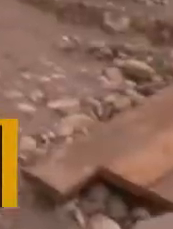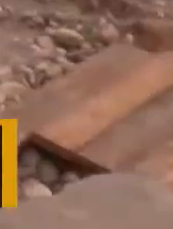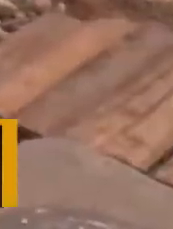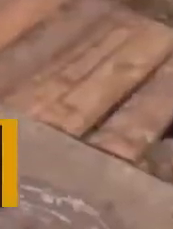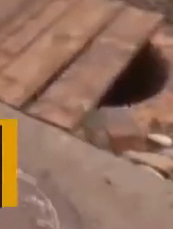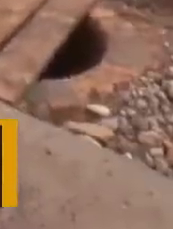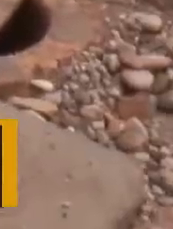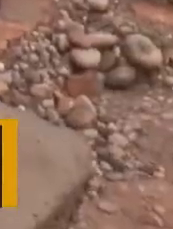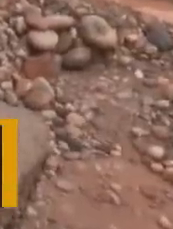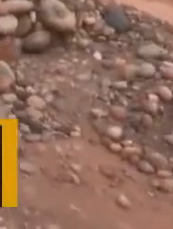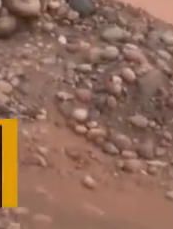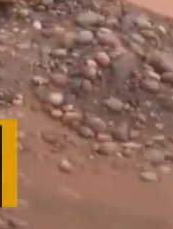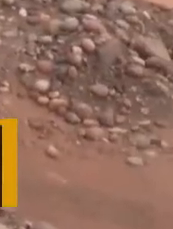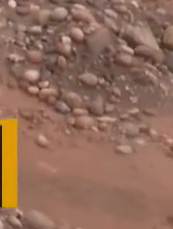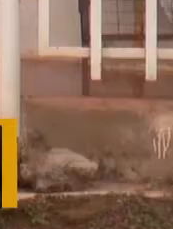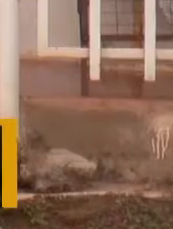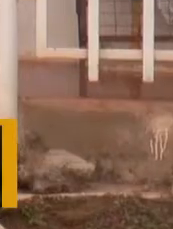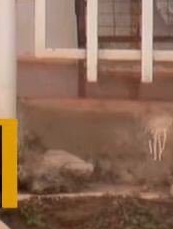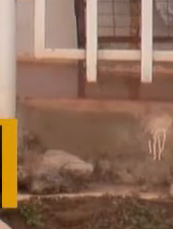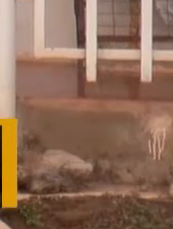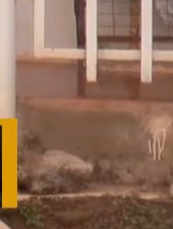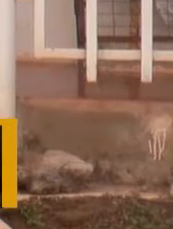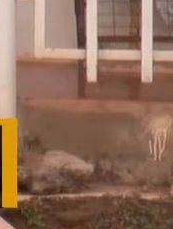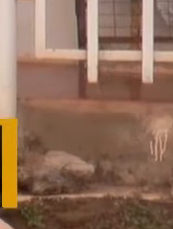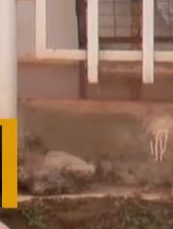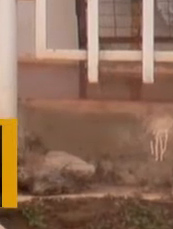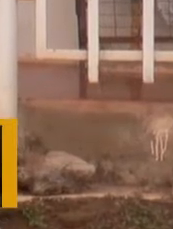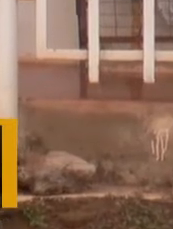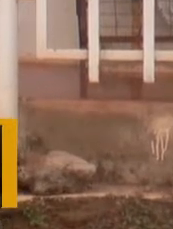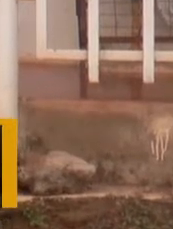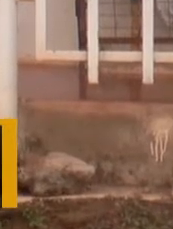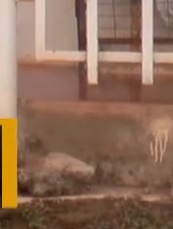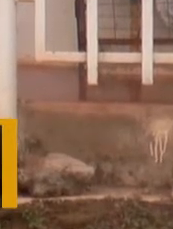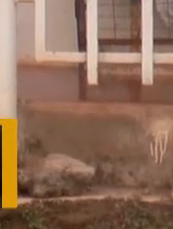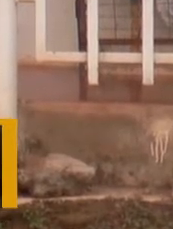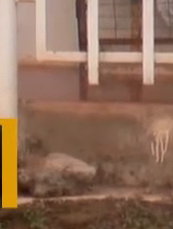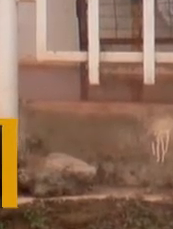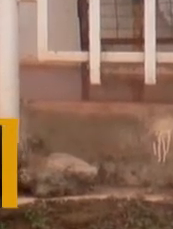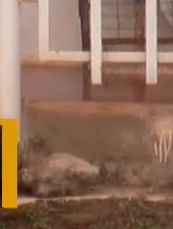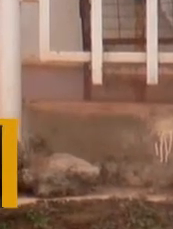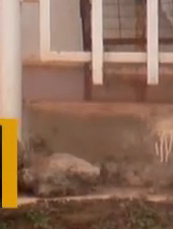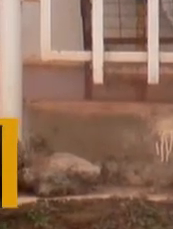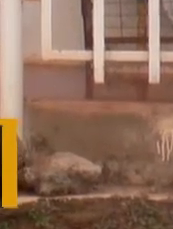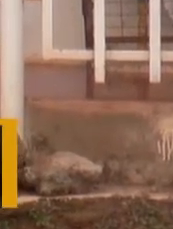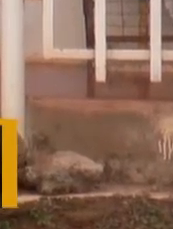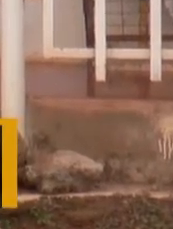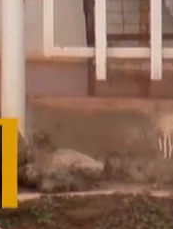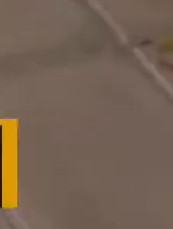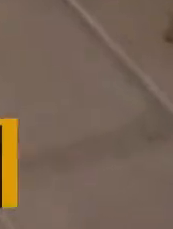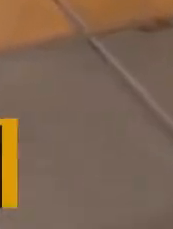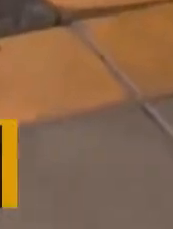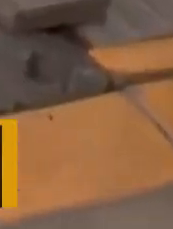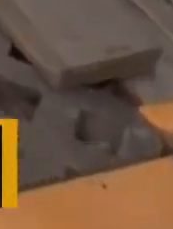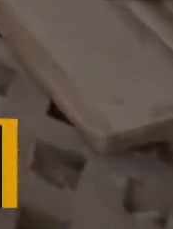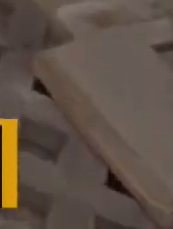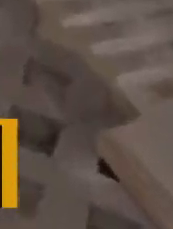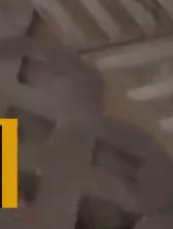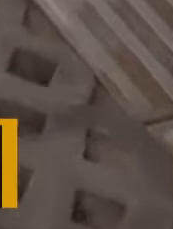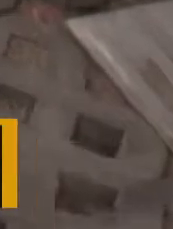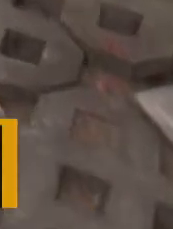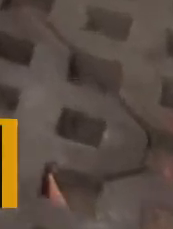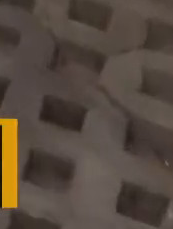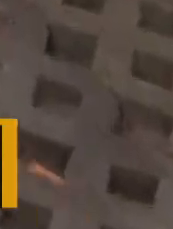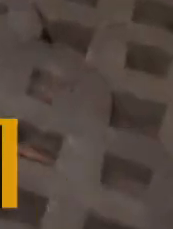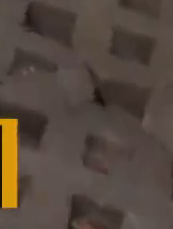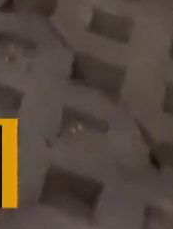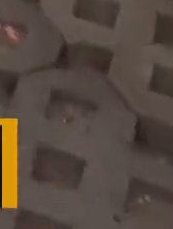bien. Todo tiempo nosotros esperando esto desde el 98 haciendo gestiones y esto, y hasta ahora pues gracias a Dios se nos ha dado. Según el gobierno, en los